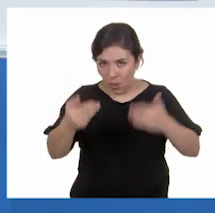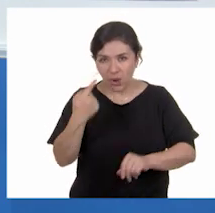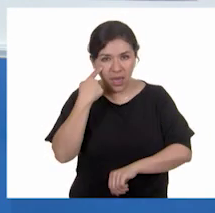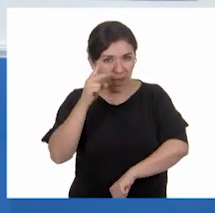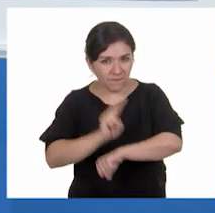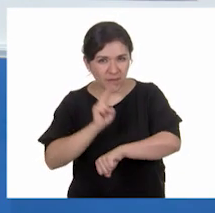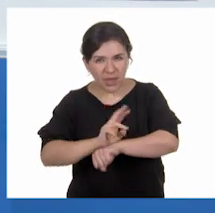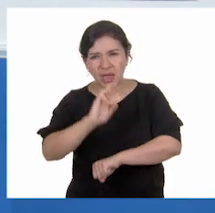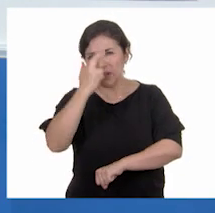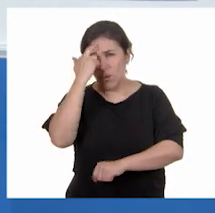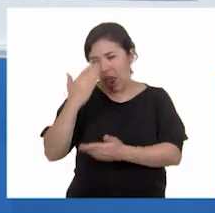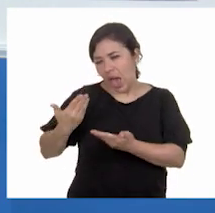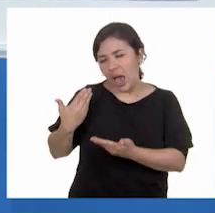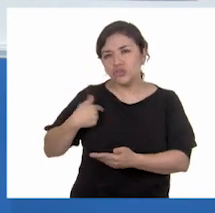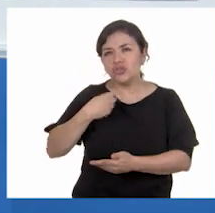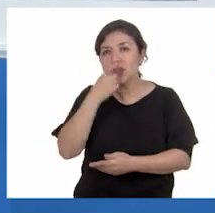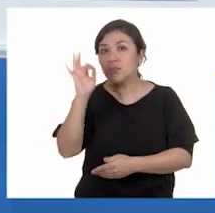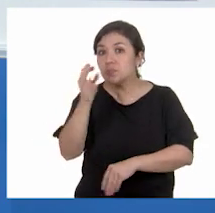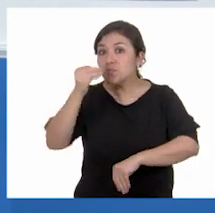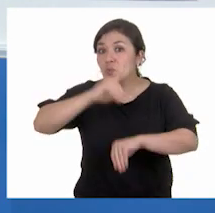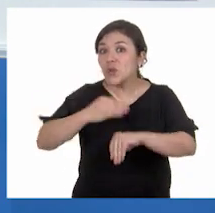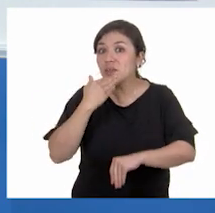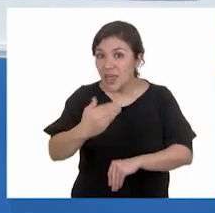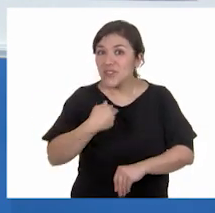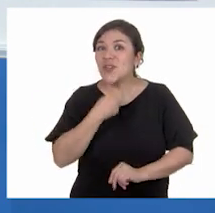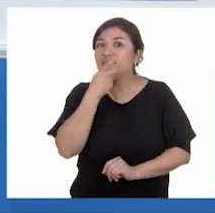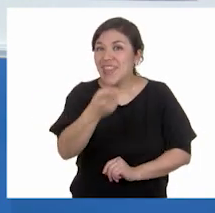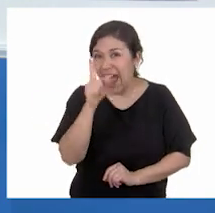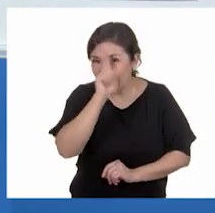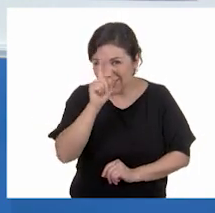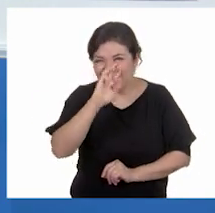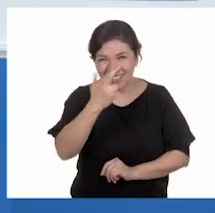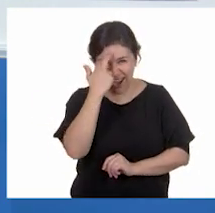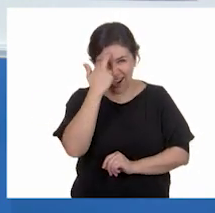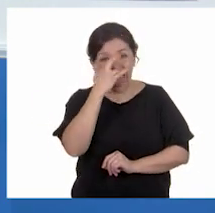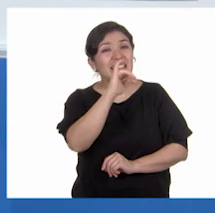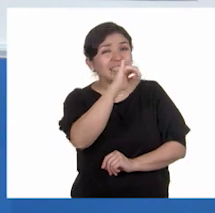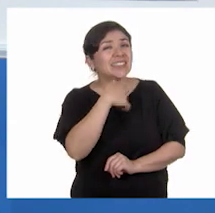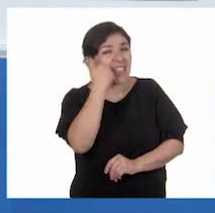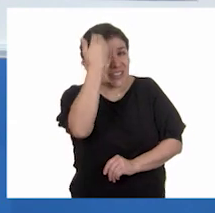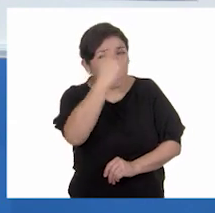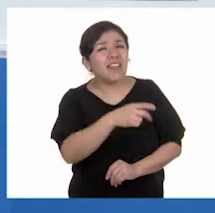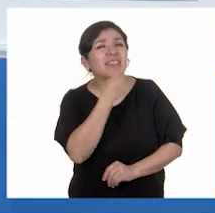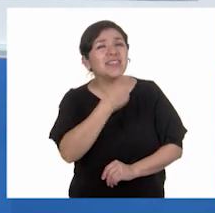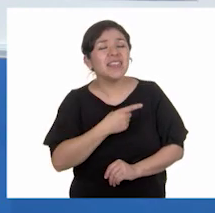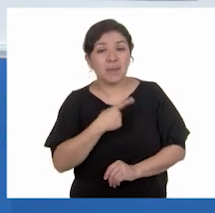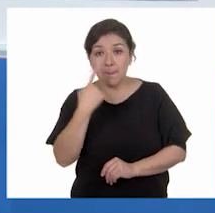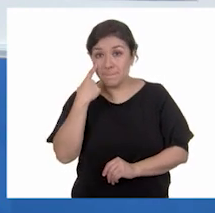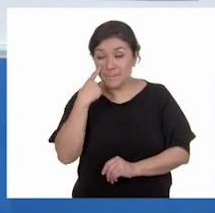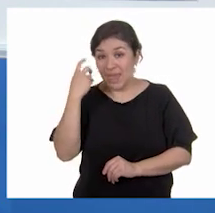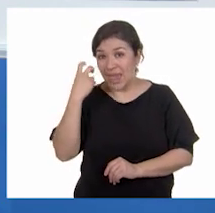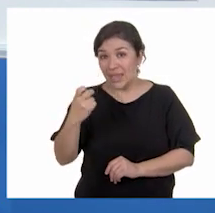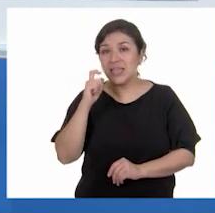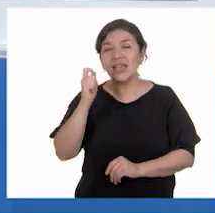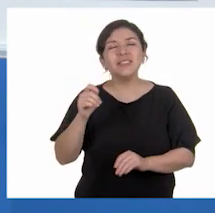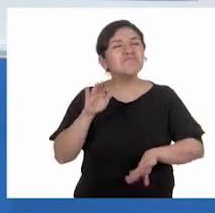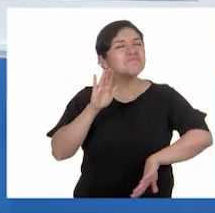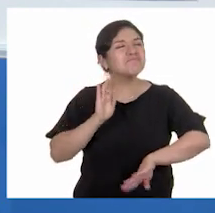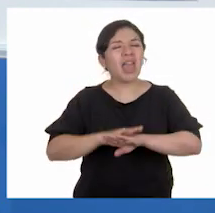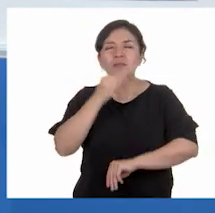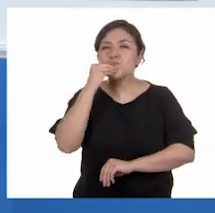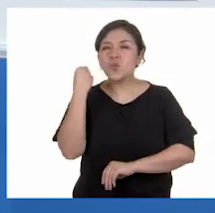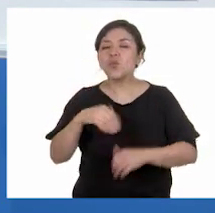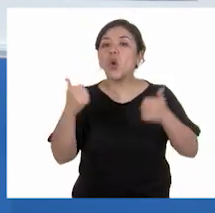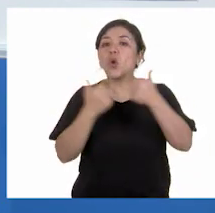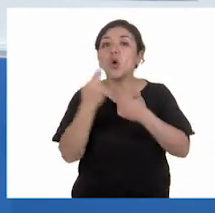acuerdas del truco que les dije que si se portaban bien se los iba a decir? Sí, sí, maestra, ¿cuál es el truco? Este es un truco con gráficos